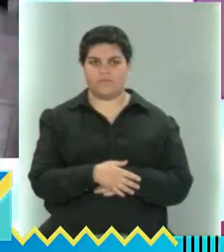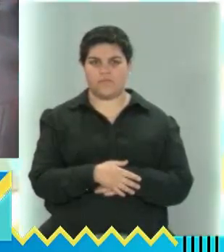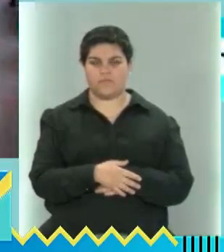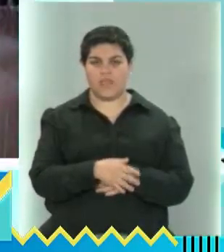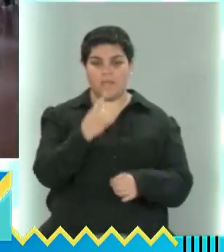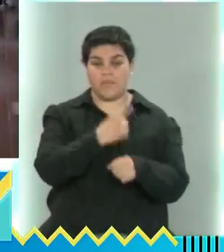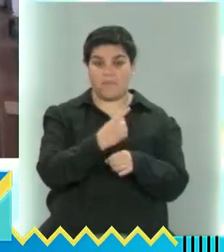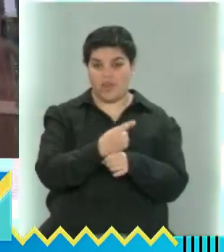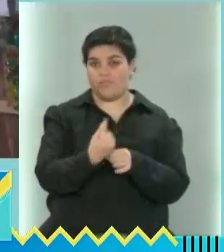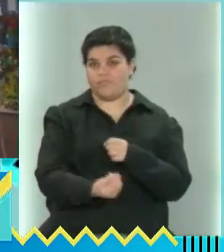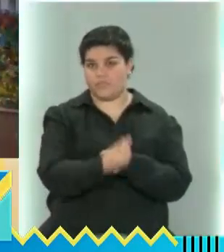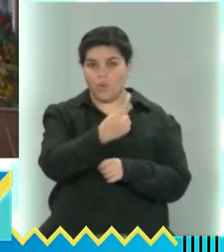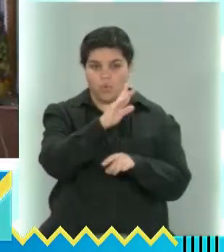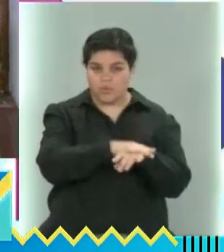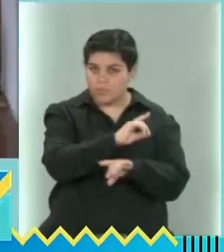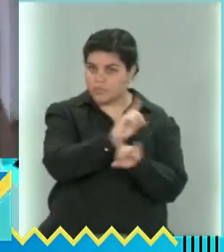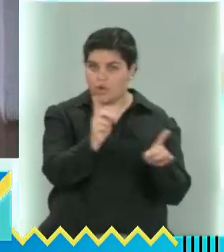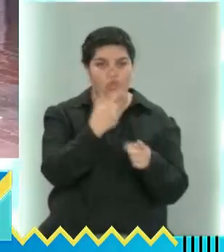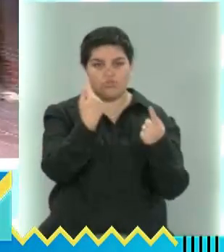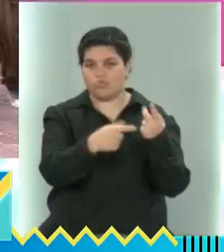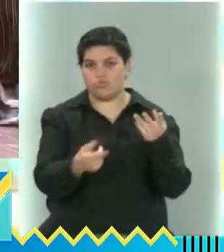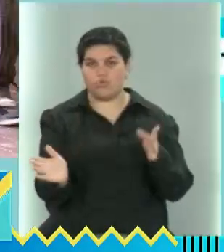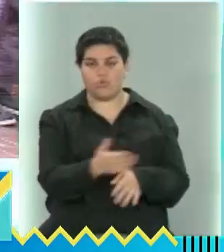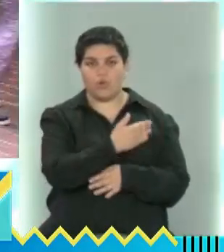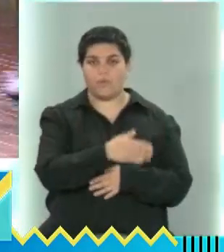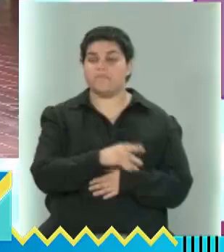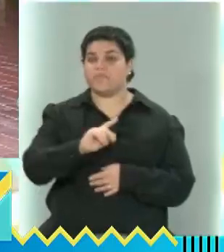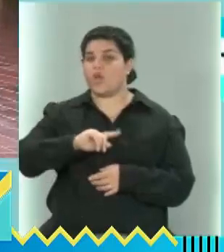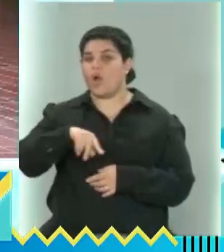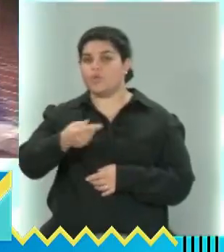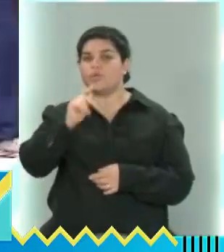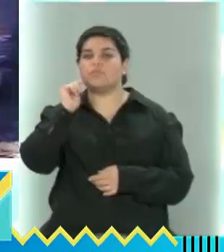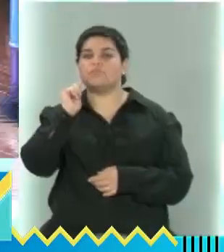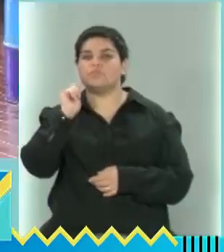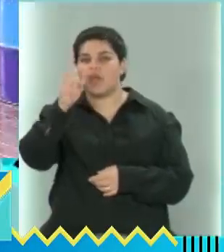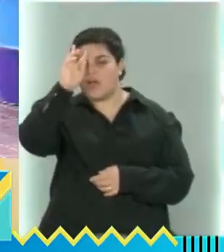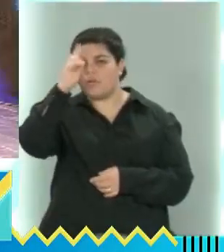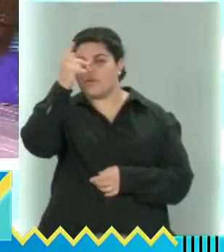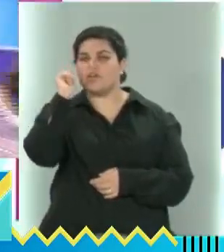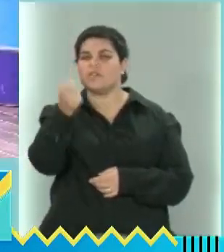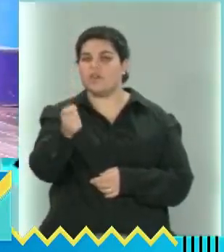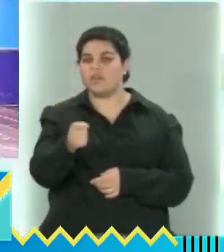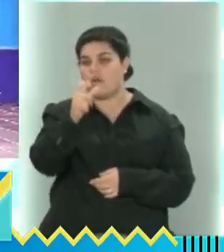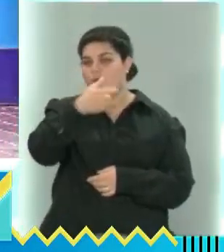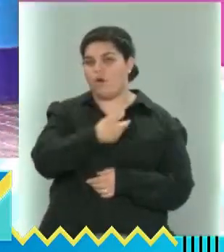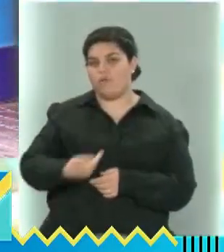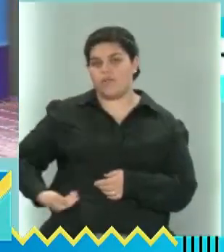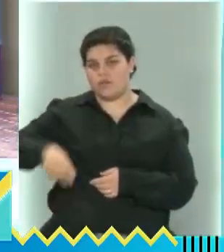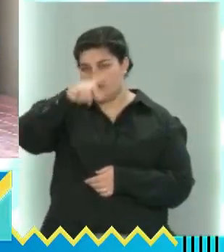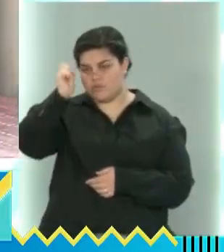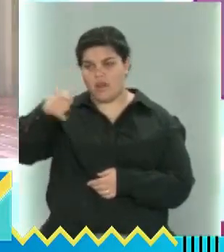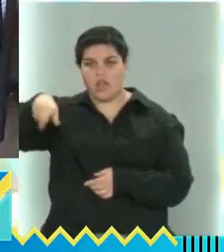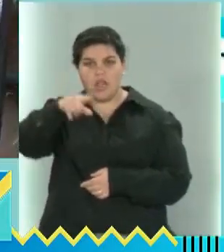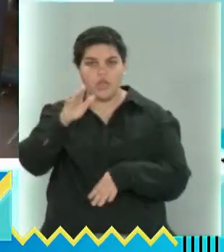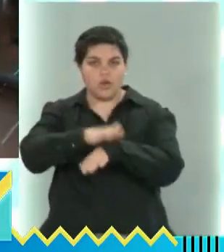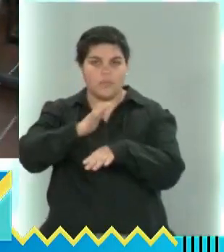primero. Segundo, quien debe tener un cambio de actitud es el gobierno, en este caso el gobierno nacional, que es con quien